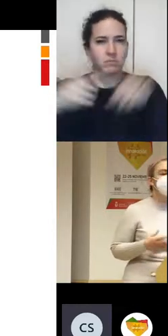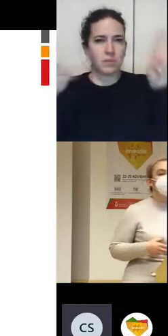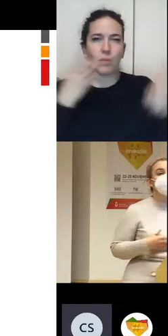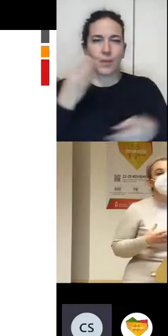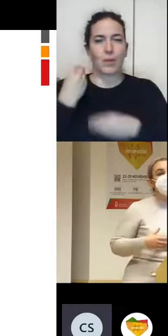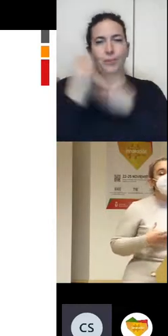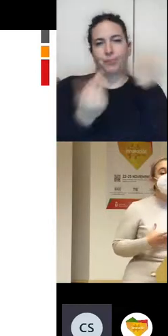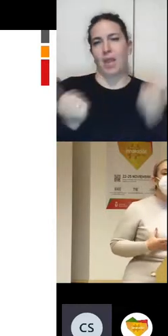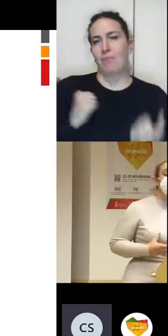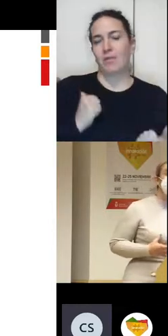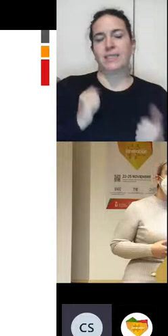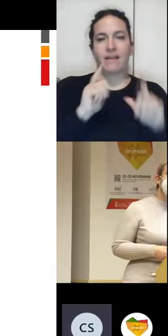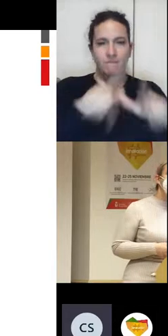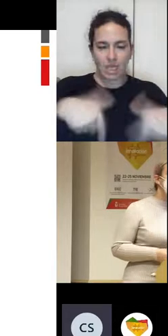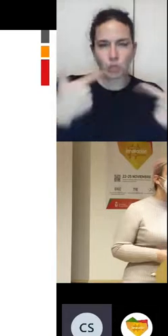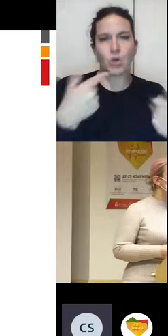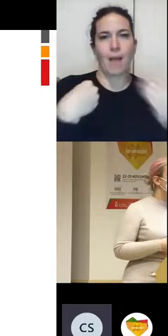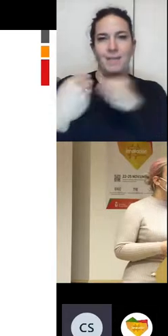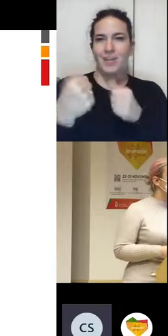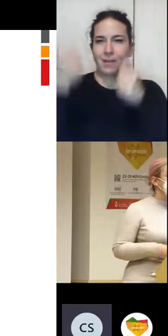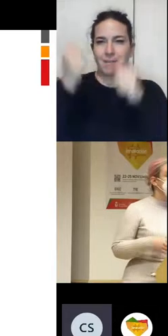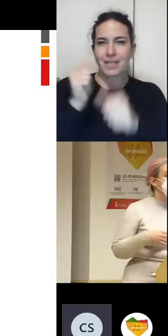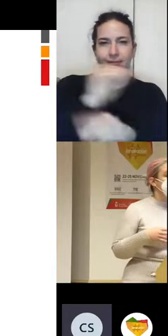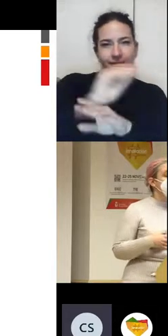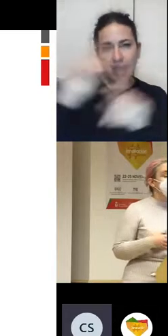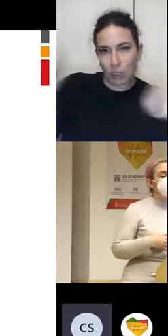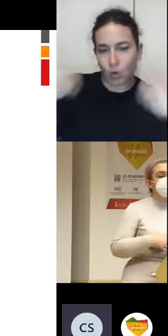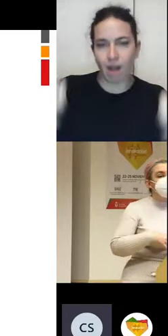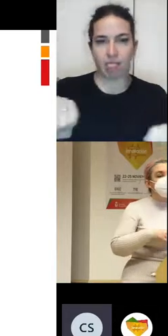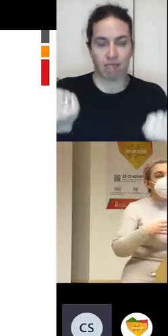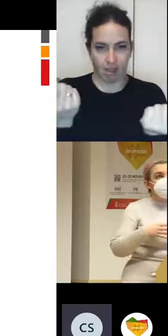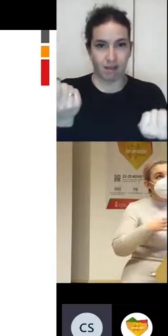utilizando materiales un poquito más sostenibles, y